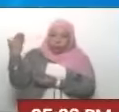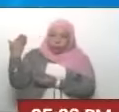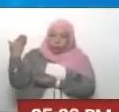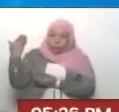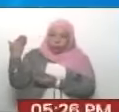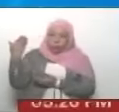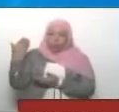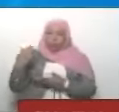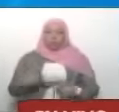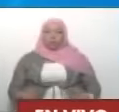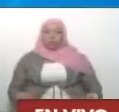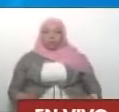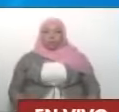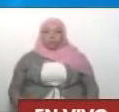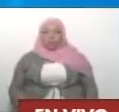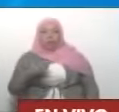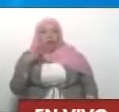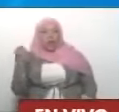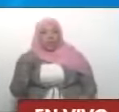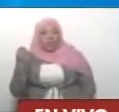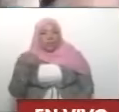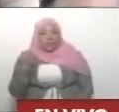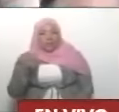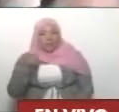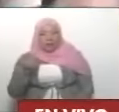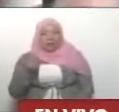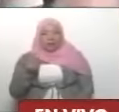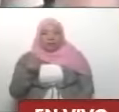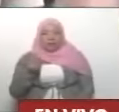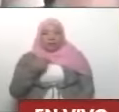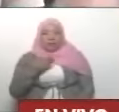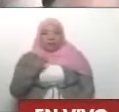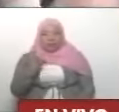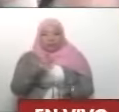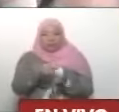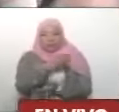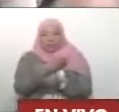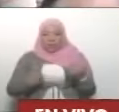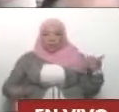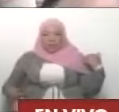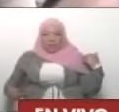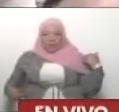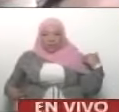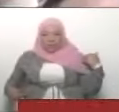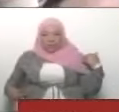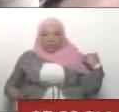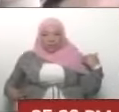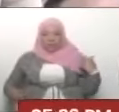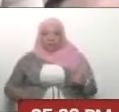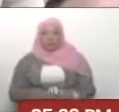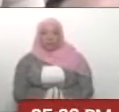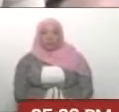Las muchachas liceístas, nuestra presidenta, ¿ah?